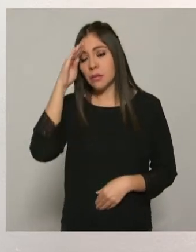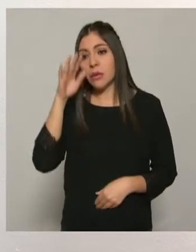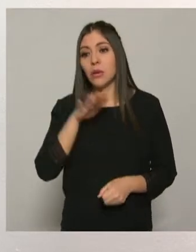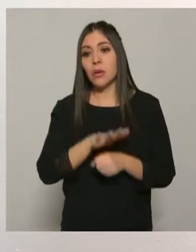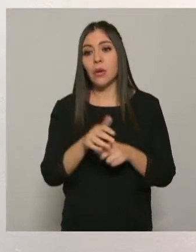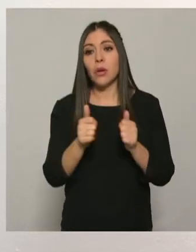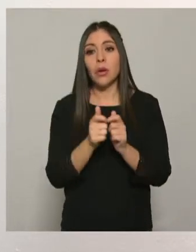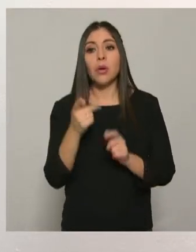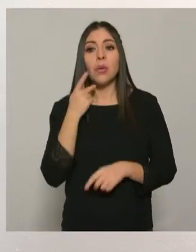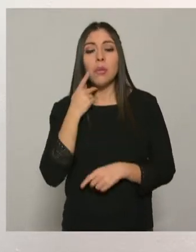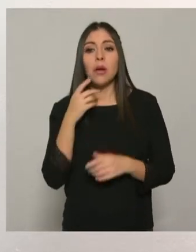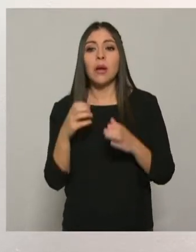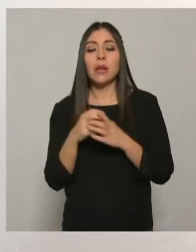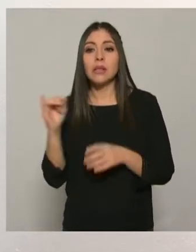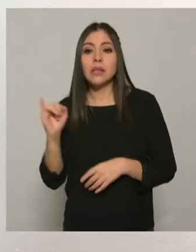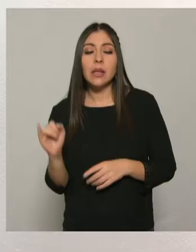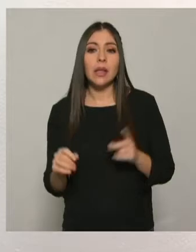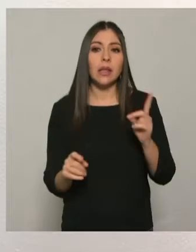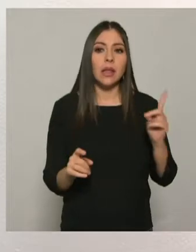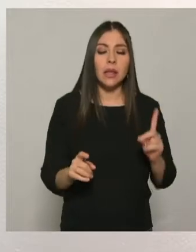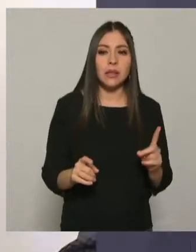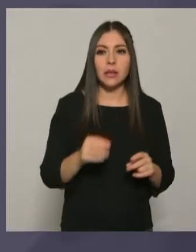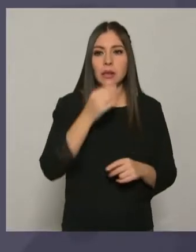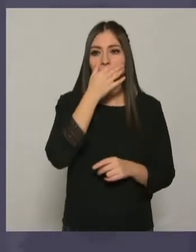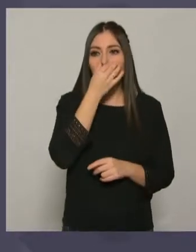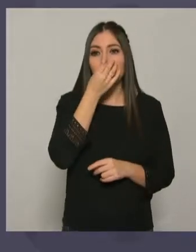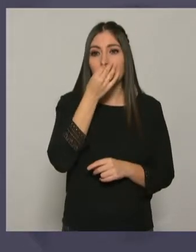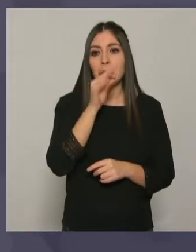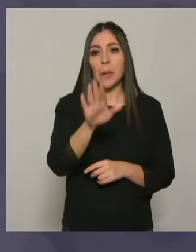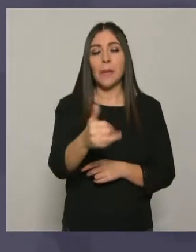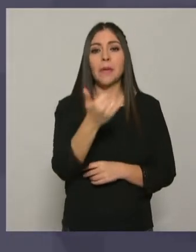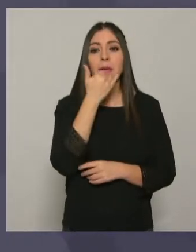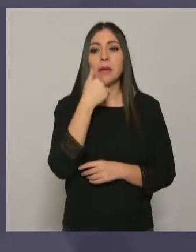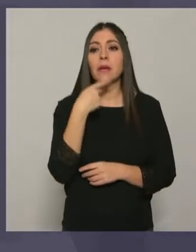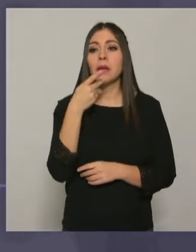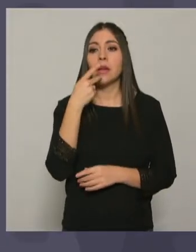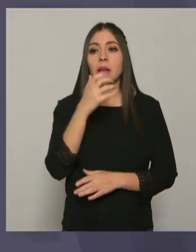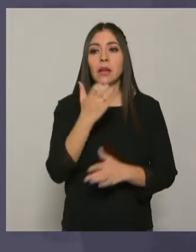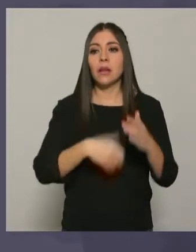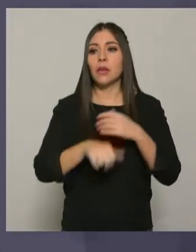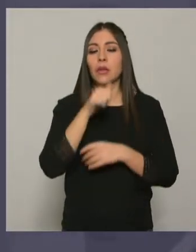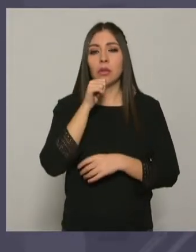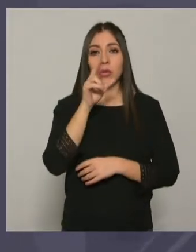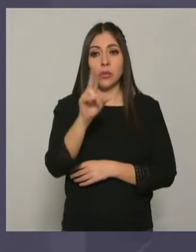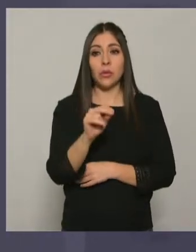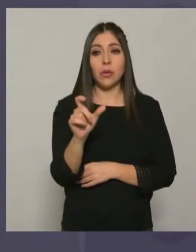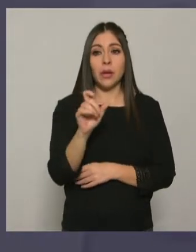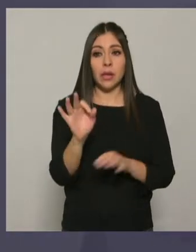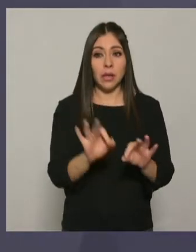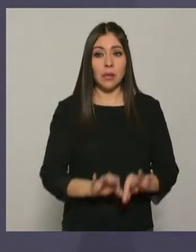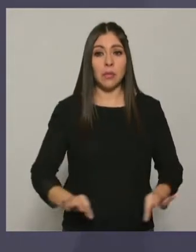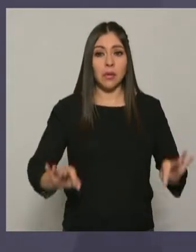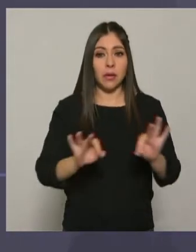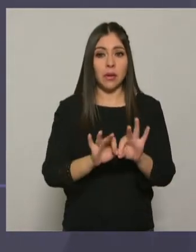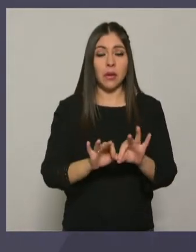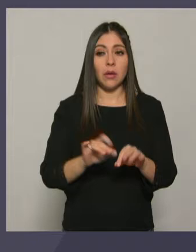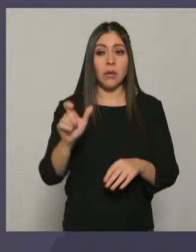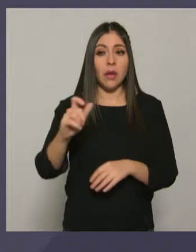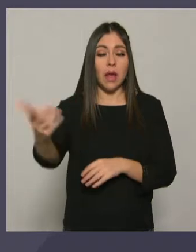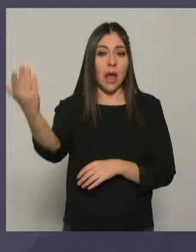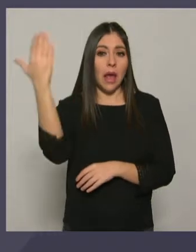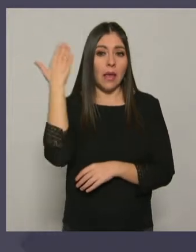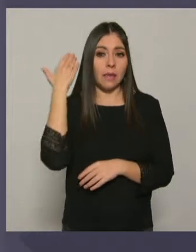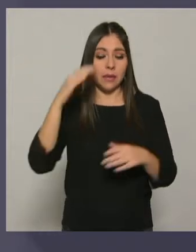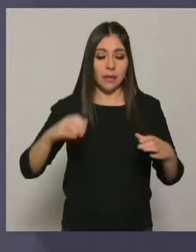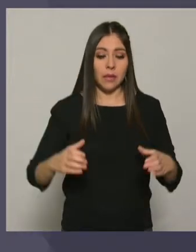¿sabes qué, Jaime? Es que no terminé de hablar, perdón. Sí. Creo que es importante. Cuando estábamos nosotras en el Parlamento de